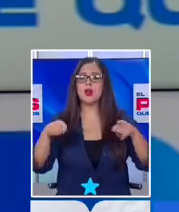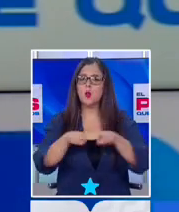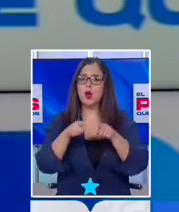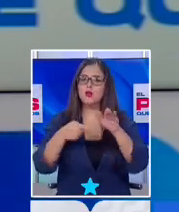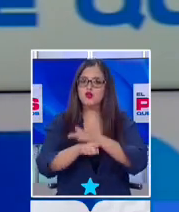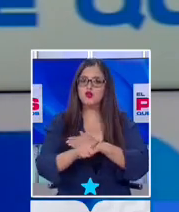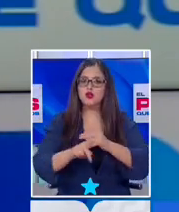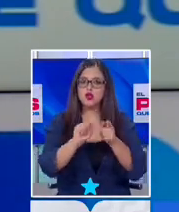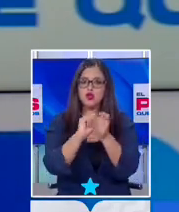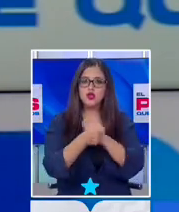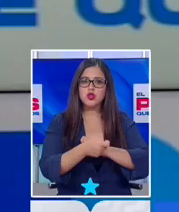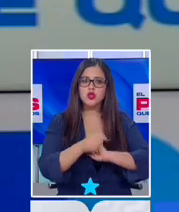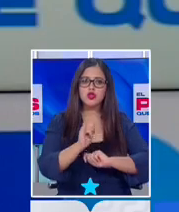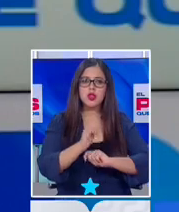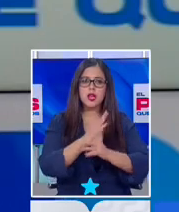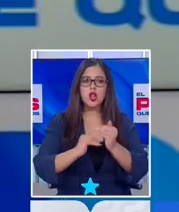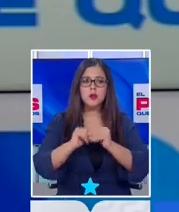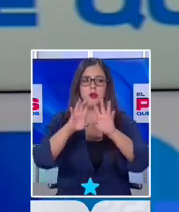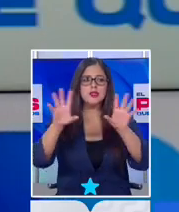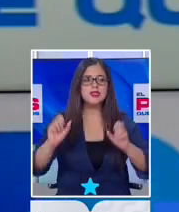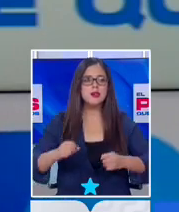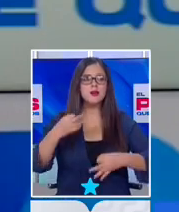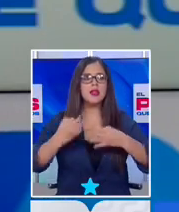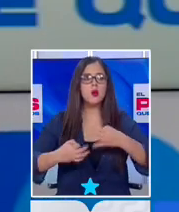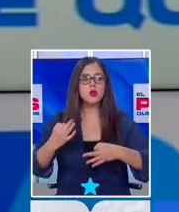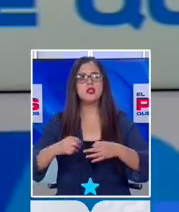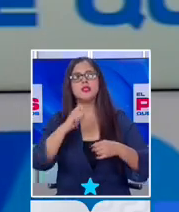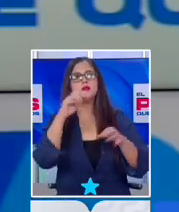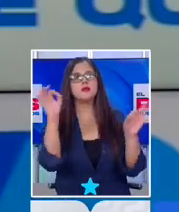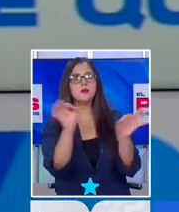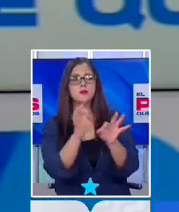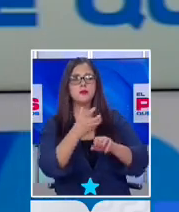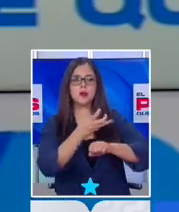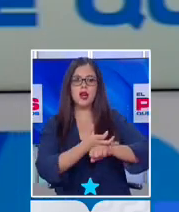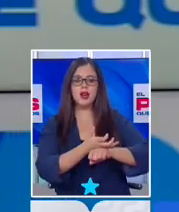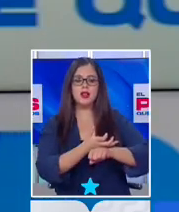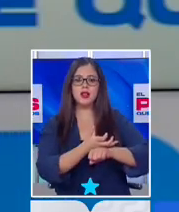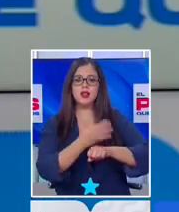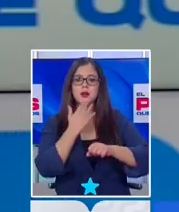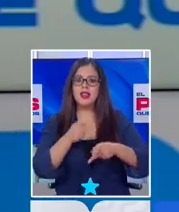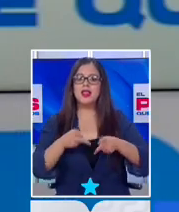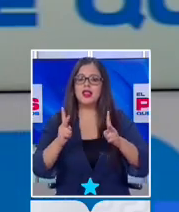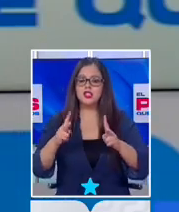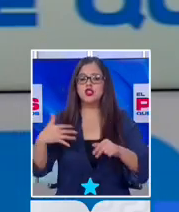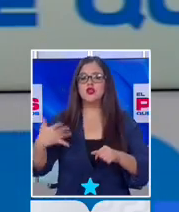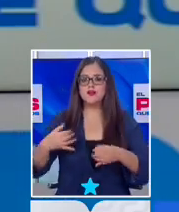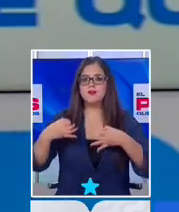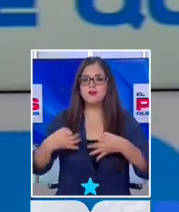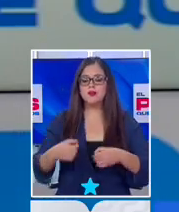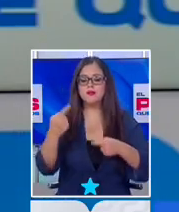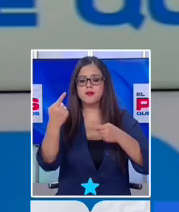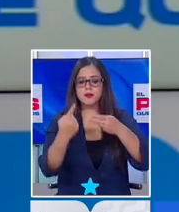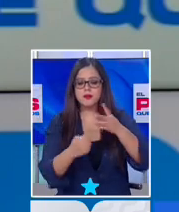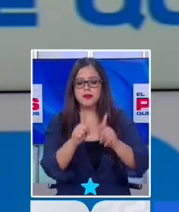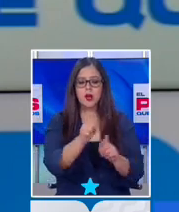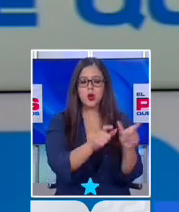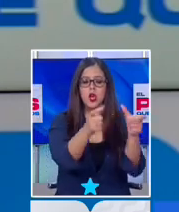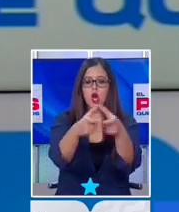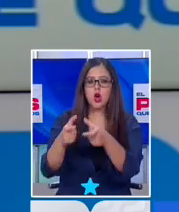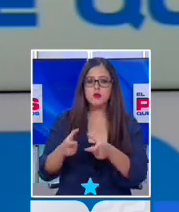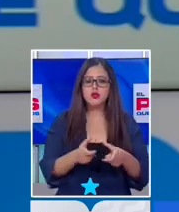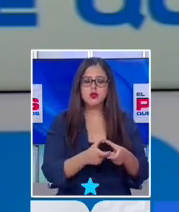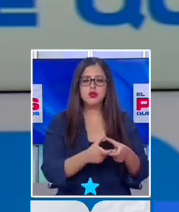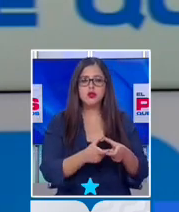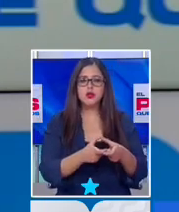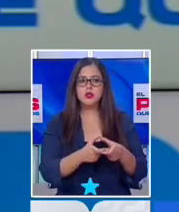cambio lo que pasó con un sistema de justicia hay una explicación también derechos fundamentales son bien pero hay algunas comisiones donde también se ha logrado